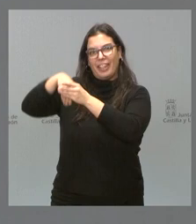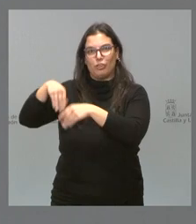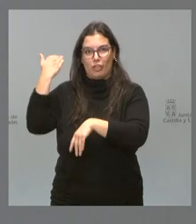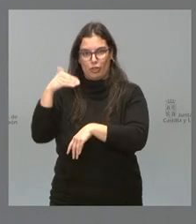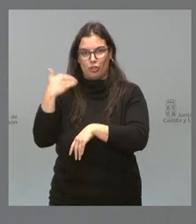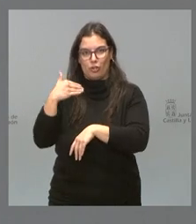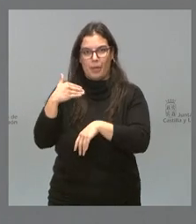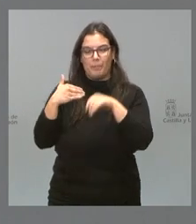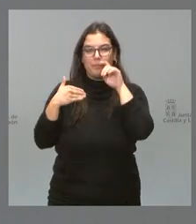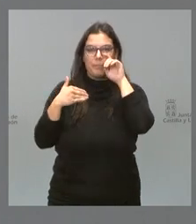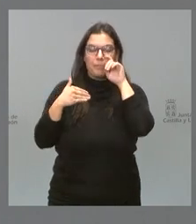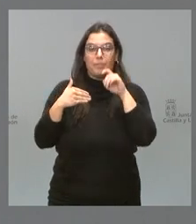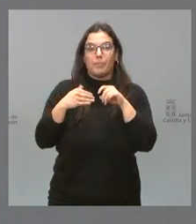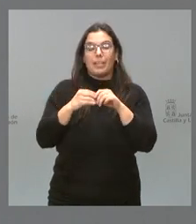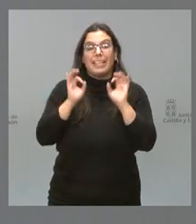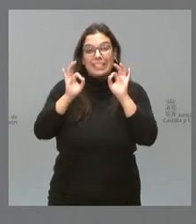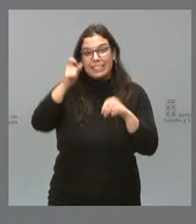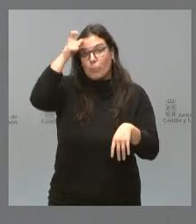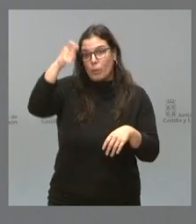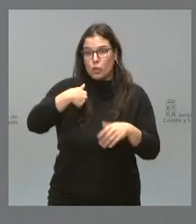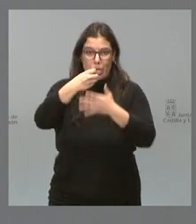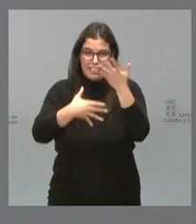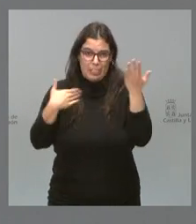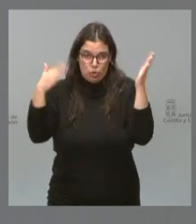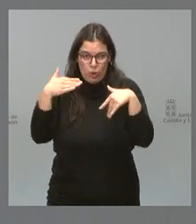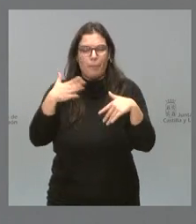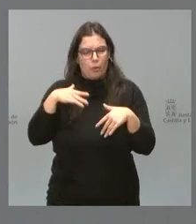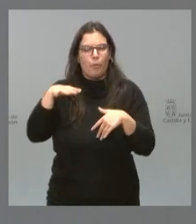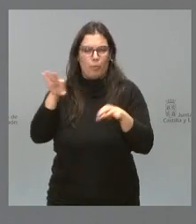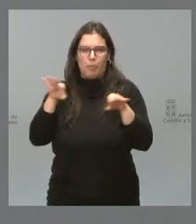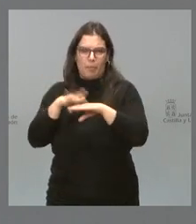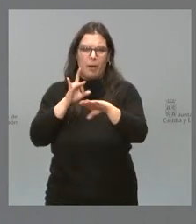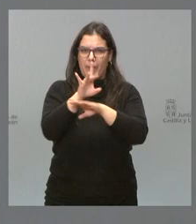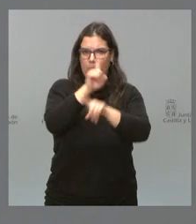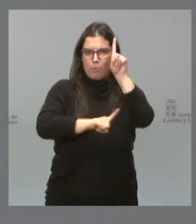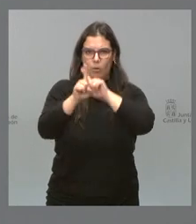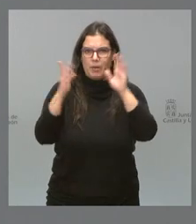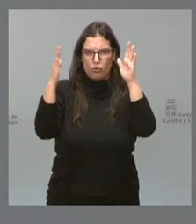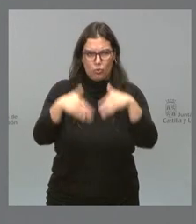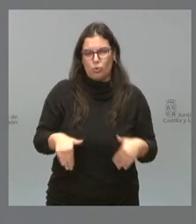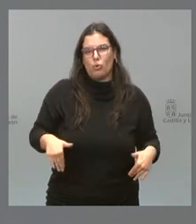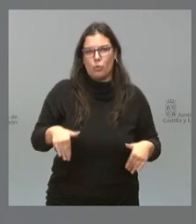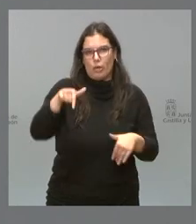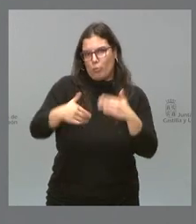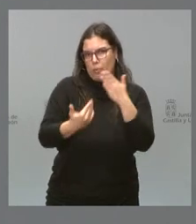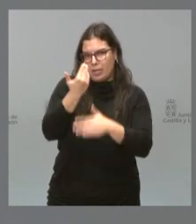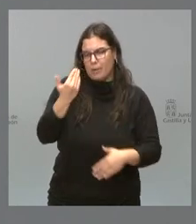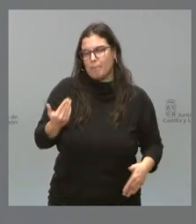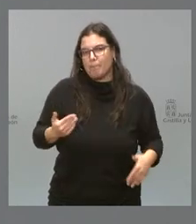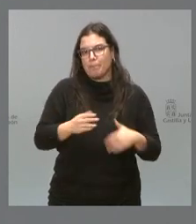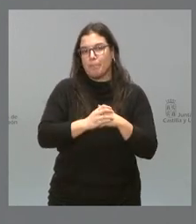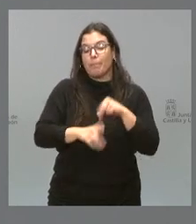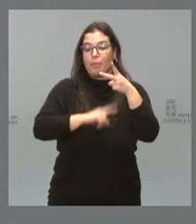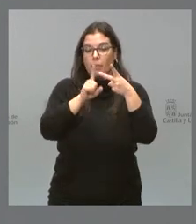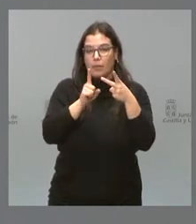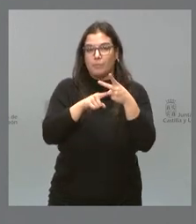el caso concreto de cuáles son las localidades Yo no lo tengo ahora pero se lo podremos aportar sin ningún problema a lo largo de la mañana Y en